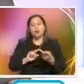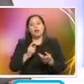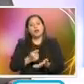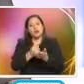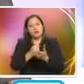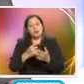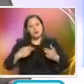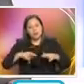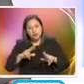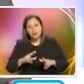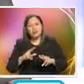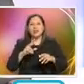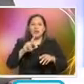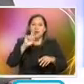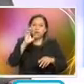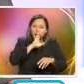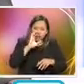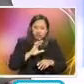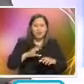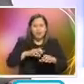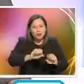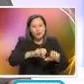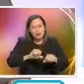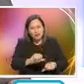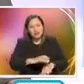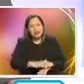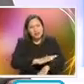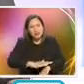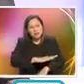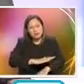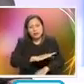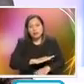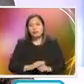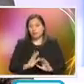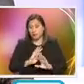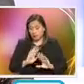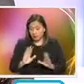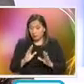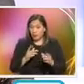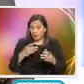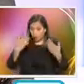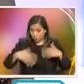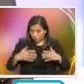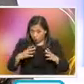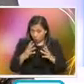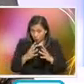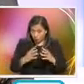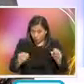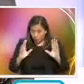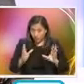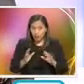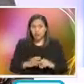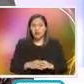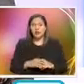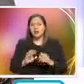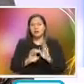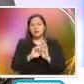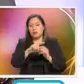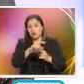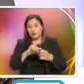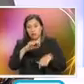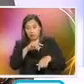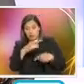terapias, fisioterapias para ayudar al paciente a que disminuya el dolor. Y una vez que se controla el dolor, si el paciente tiene un problema de